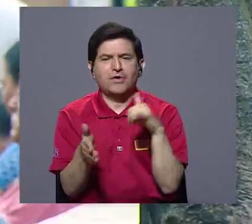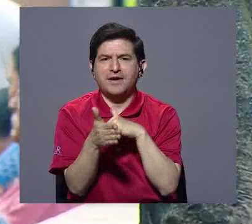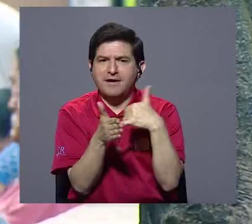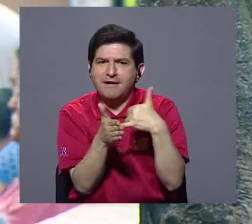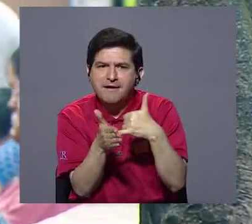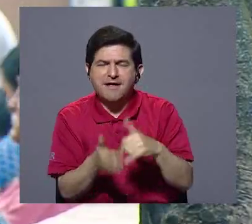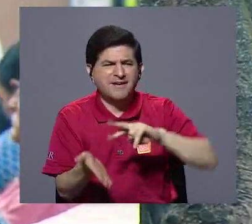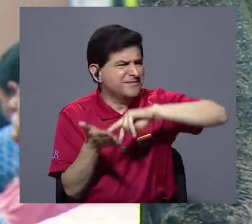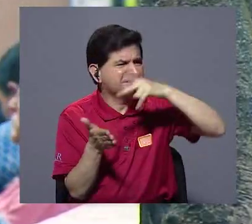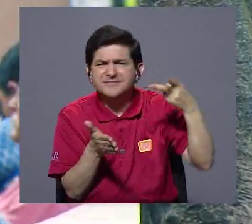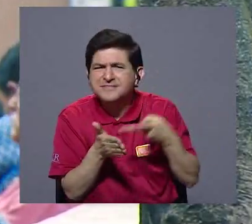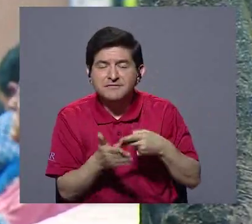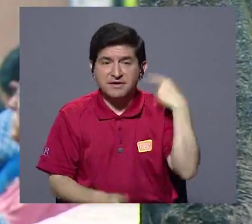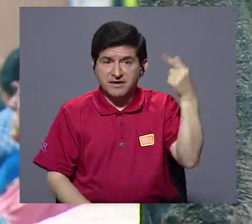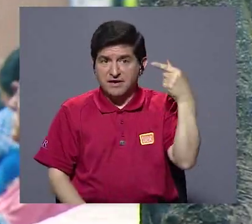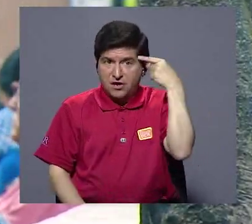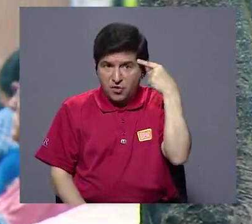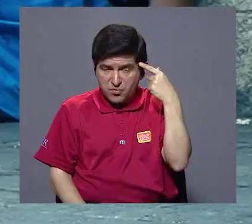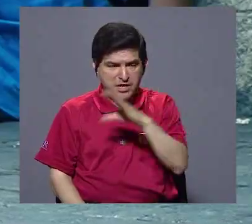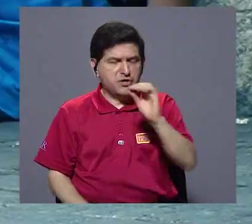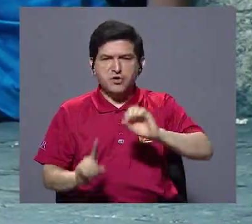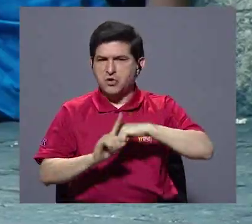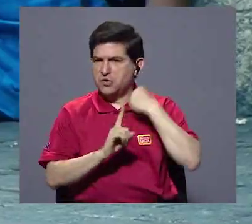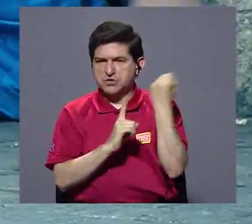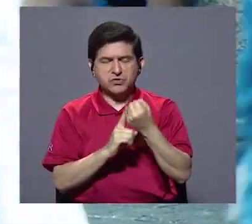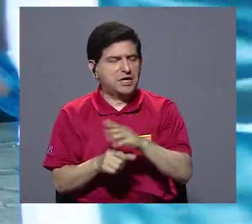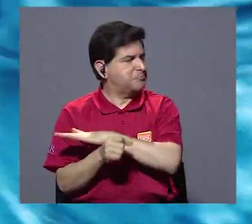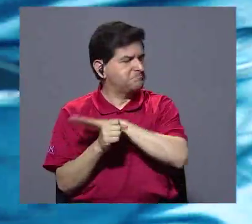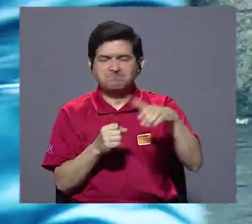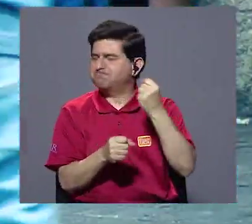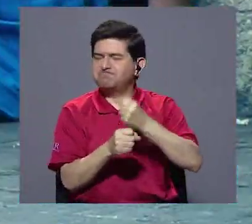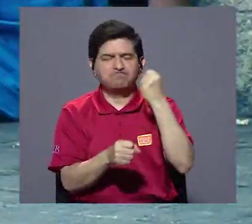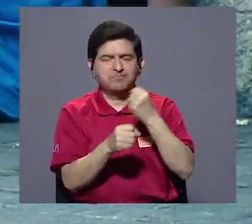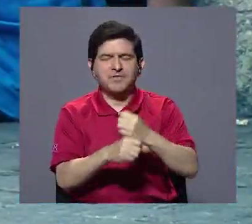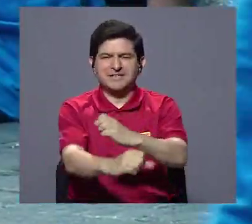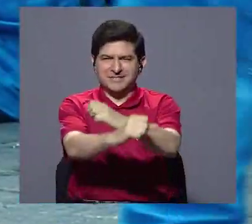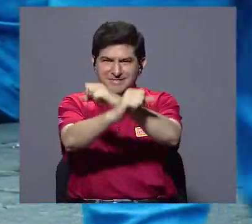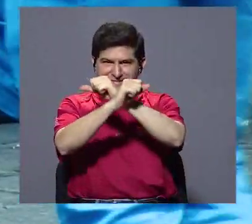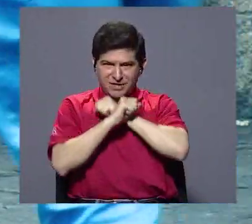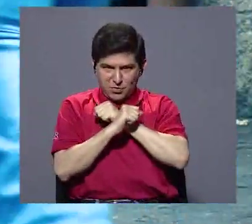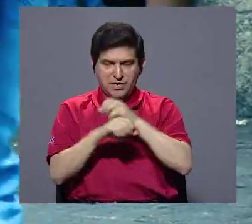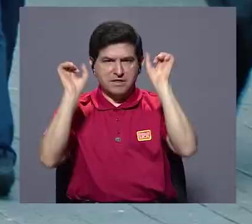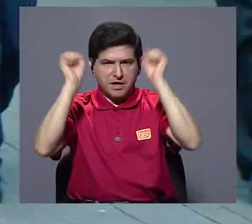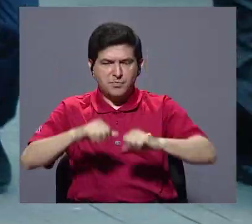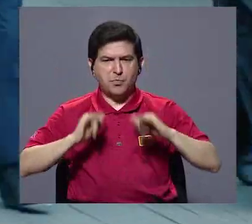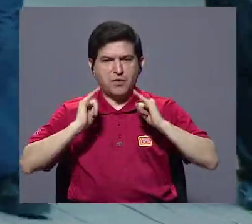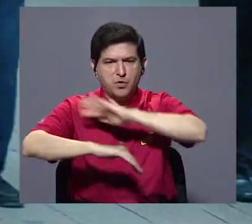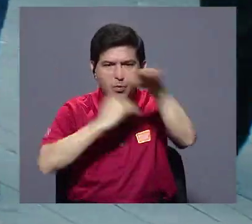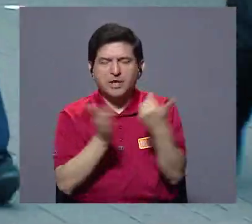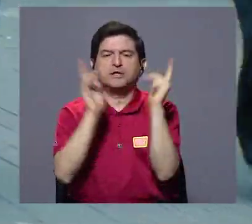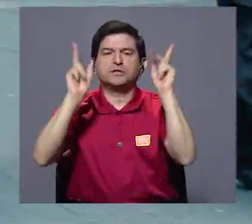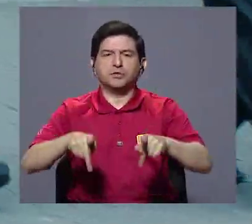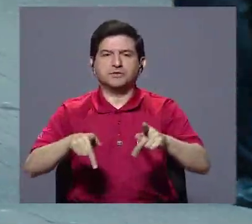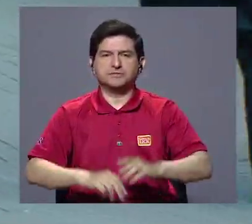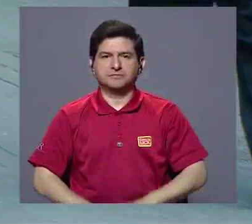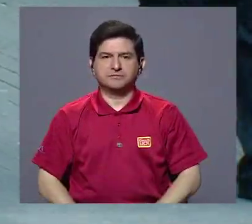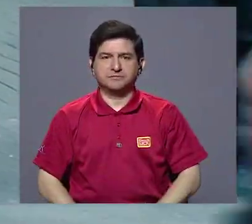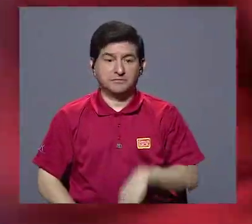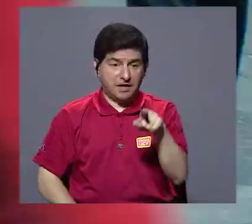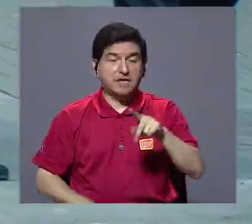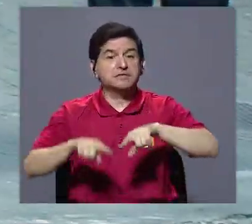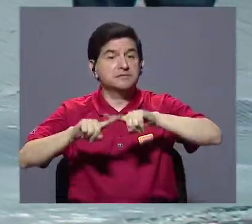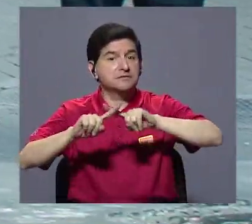vulnerabilidad significa que el Estado ni la sociedad ha hecho los suficientes esfuerzos para garantizar que pueda ser igual que todo el mundo. Entonces, es